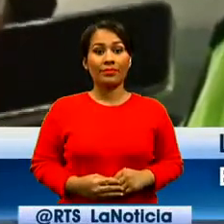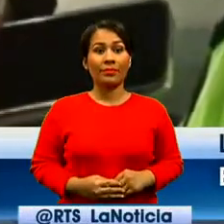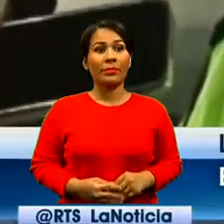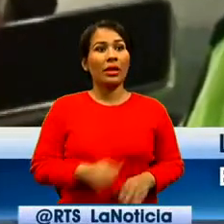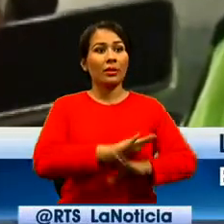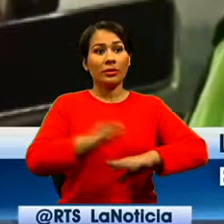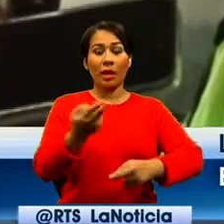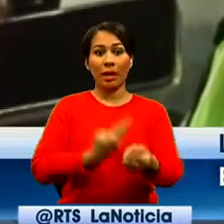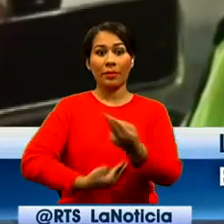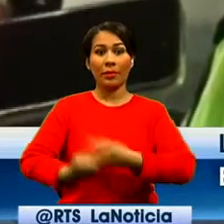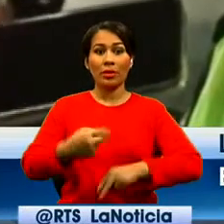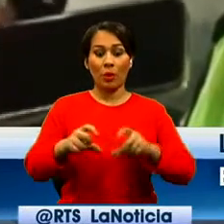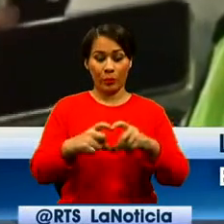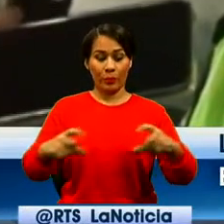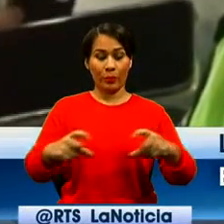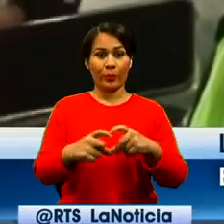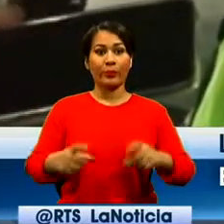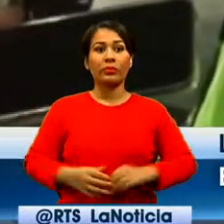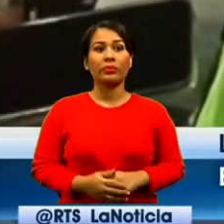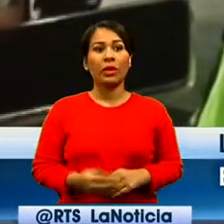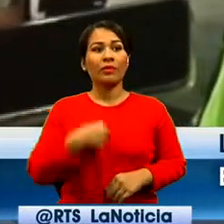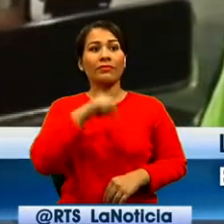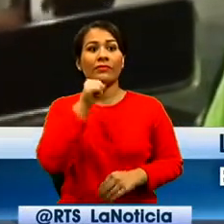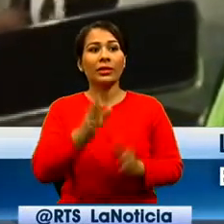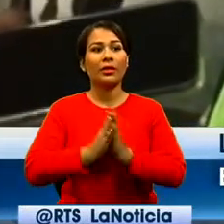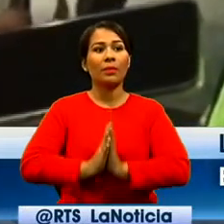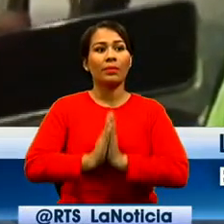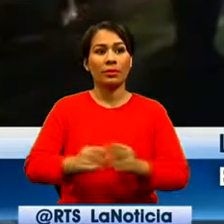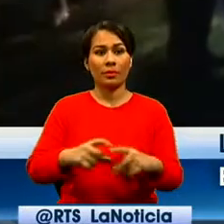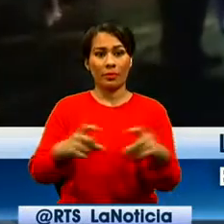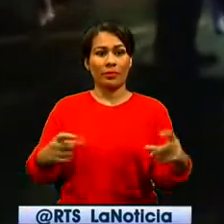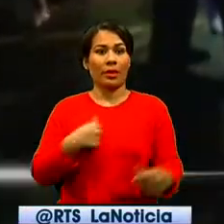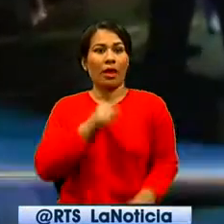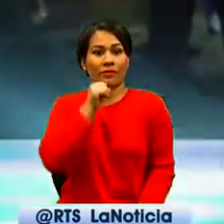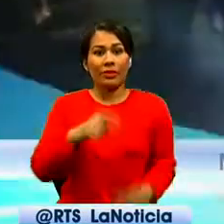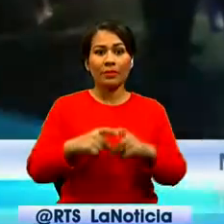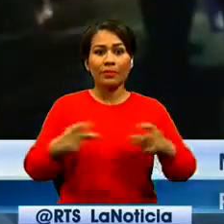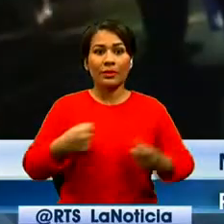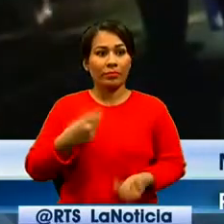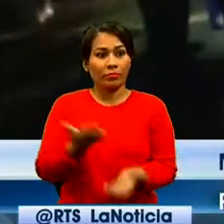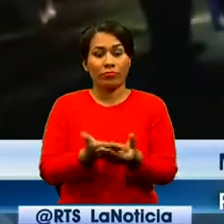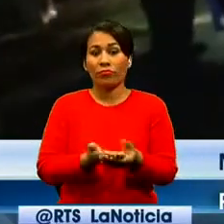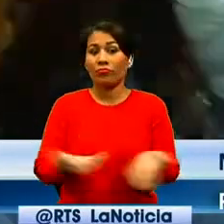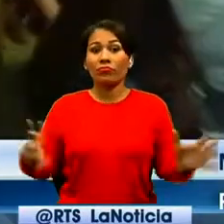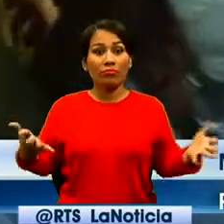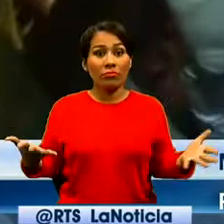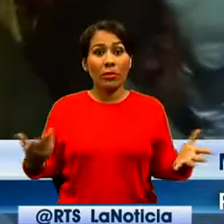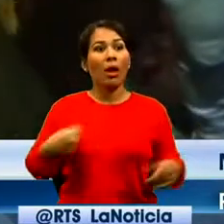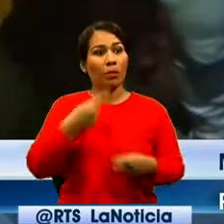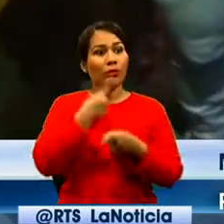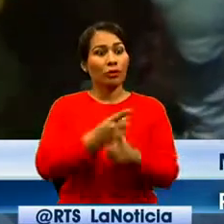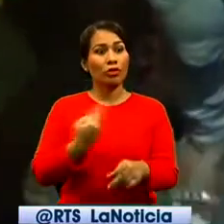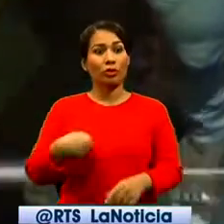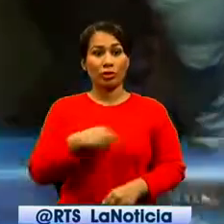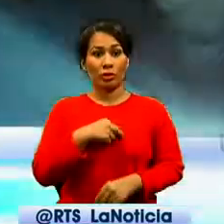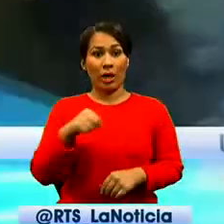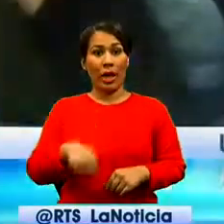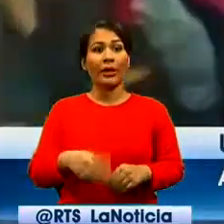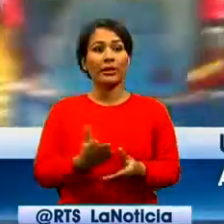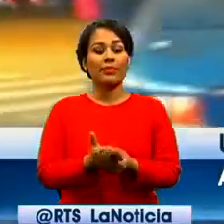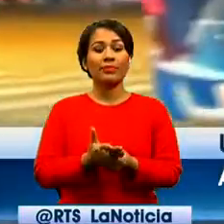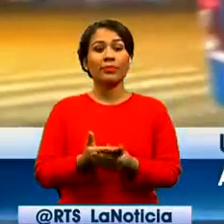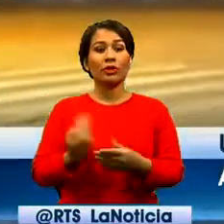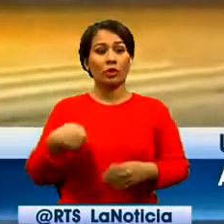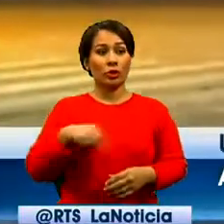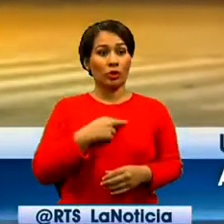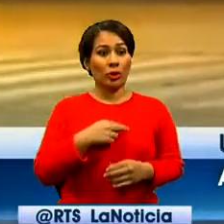vendido el boleto sin pedirle ninguna documentación de identificación. Entonces, por este medio también solicitamos que